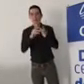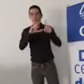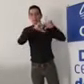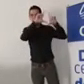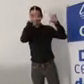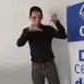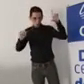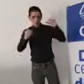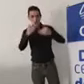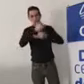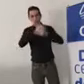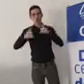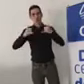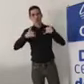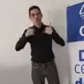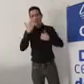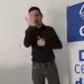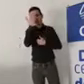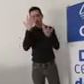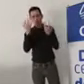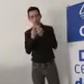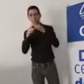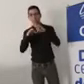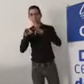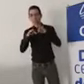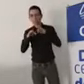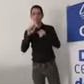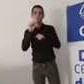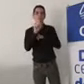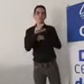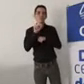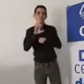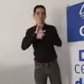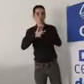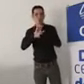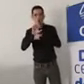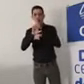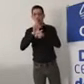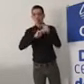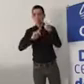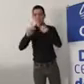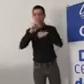distintas ciudades, municipios, etcétera, que hay en nuestro país. Siguiente.